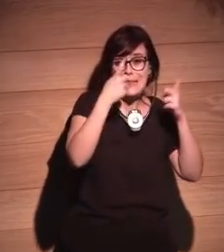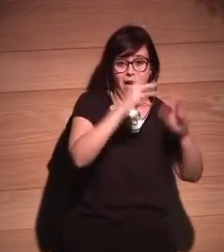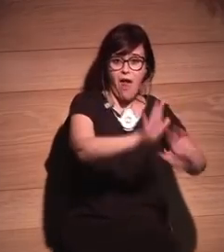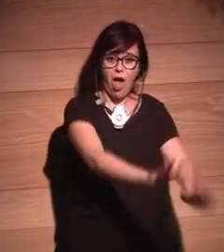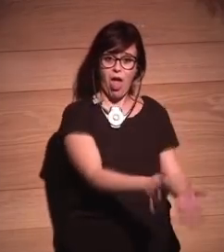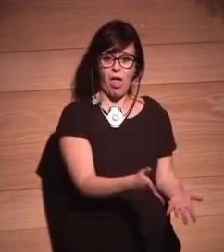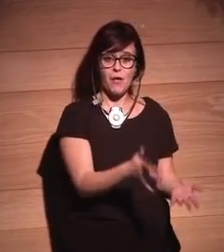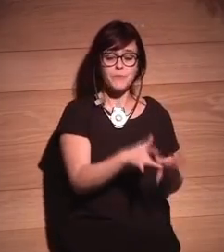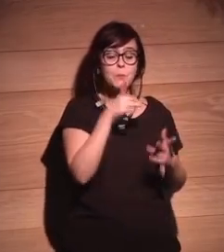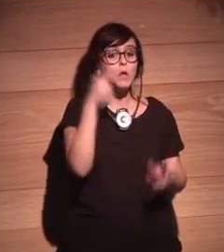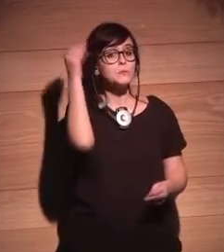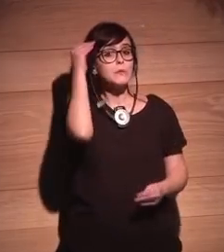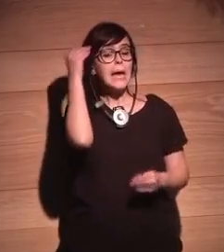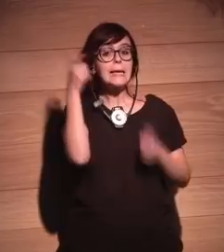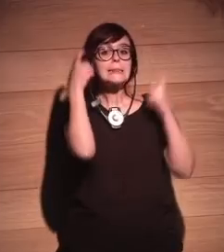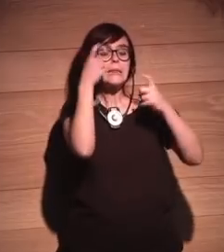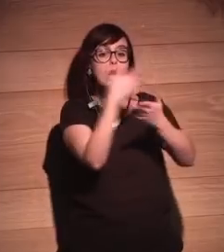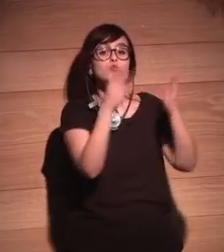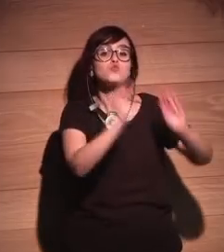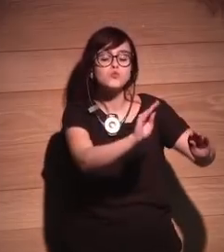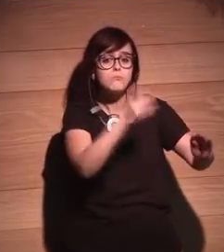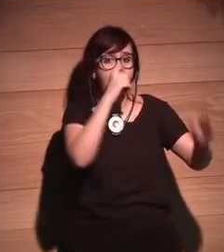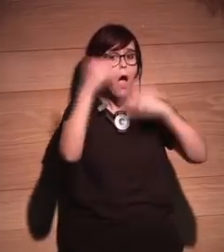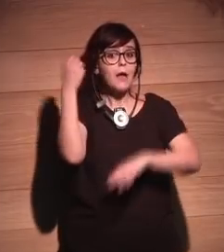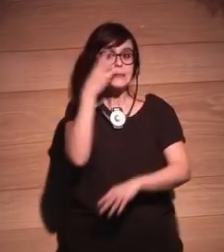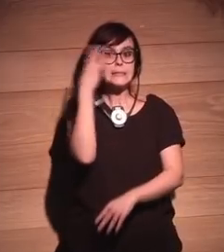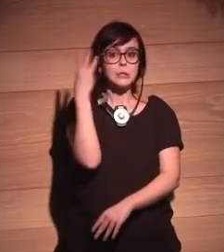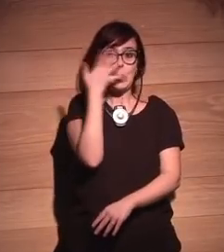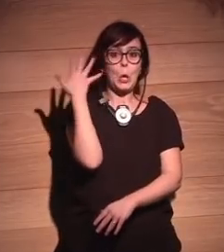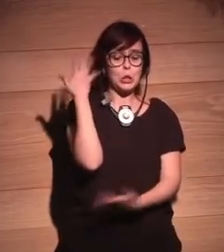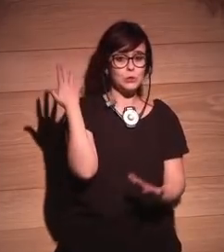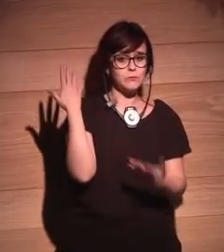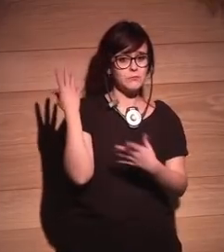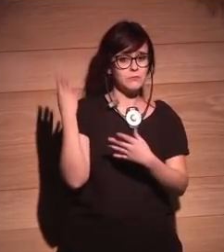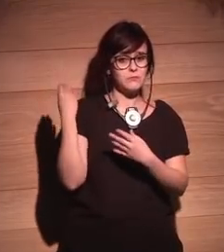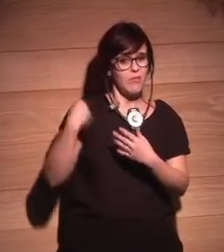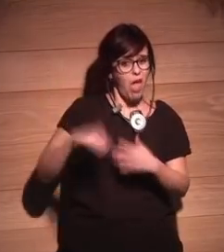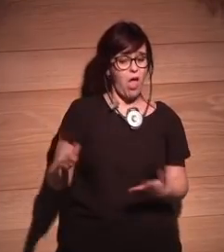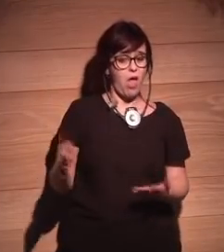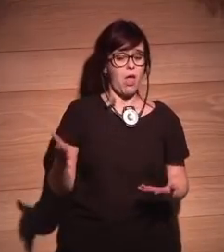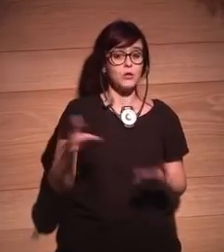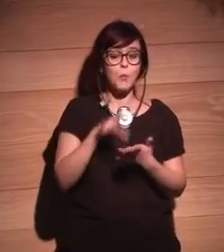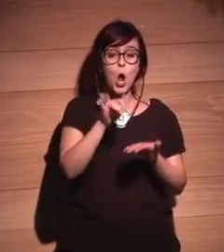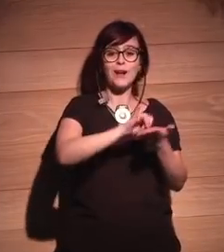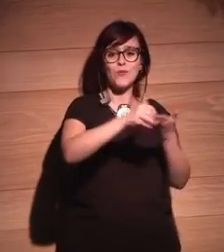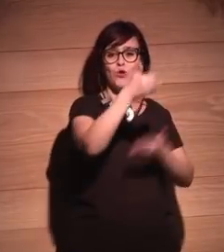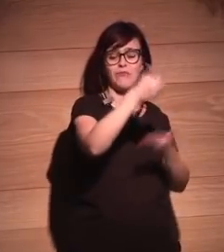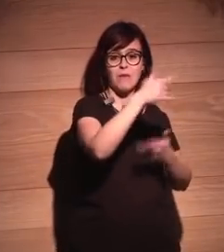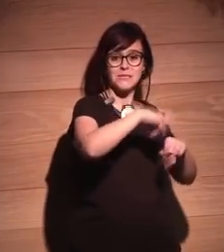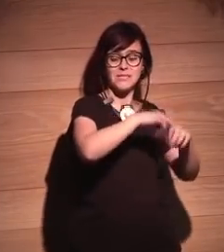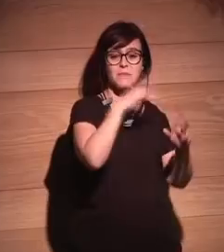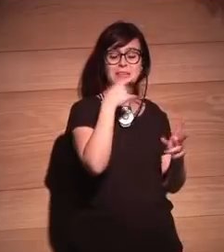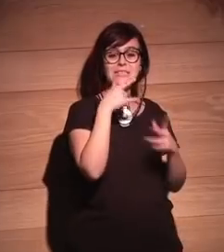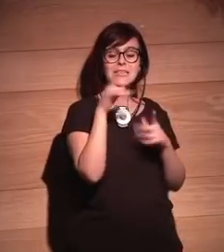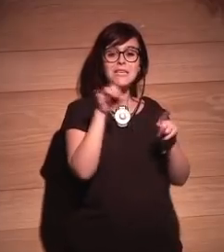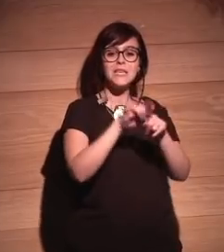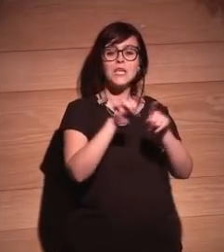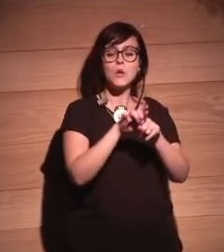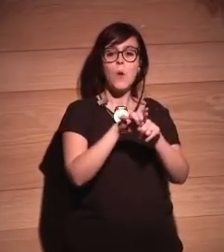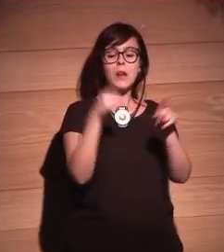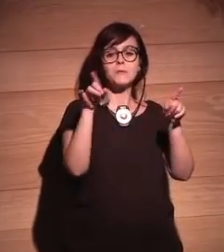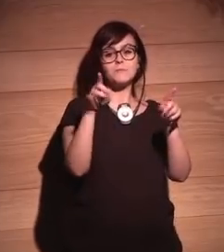está, en lo que creen ellos que intentan son cosas que ya se hicieron hace 3 años, 5 años. O sea, cuando llega el New York Times con el famoso Snowfall, y